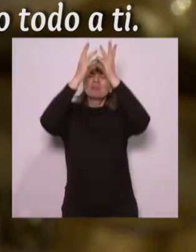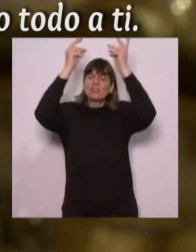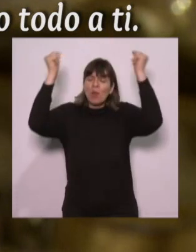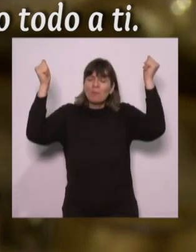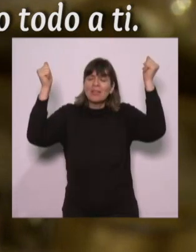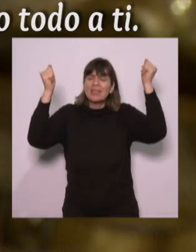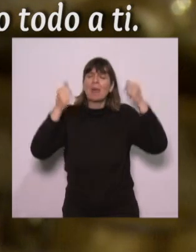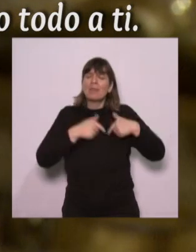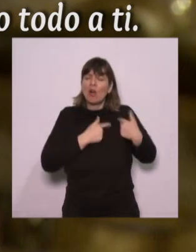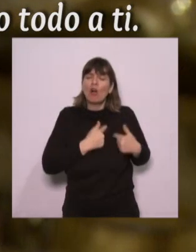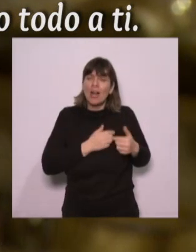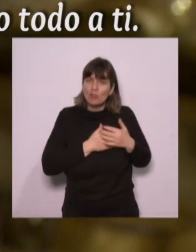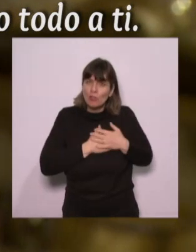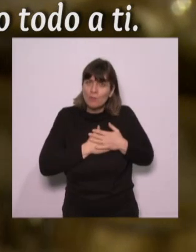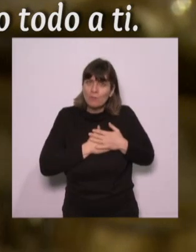corazón.